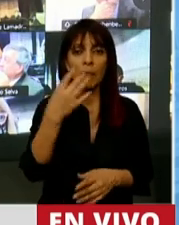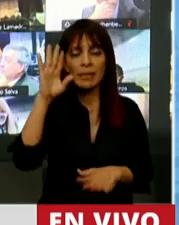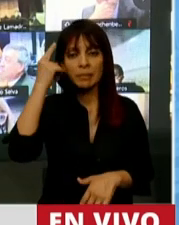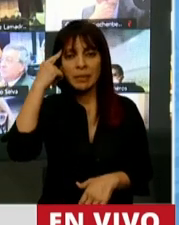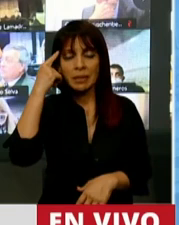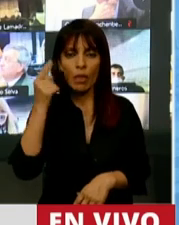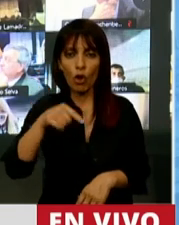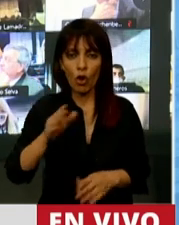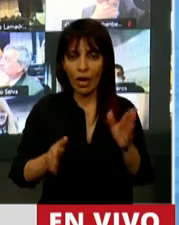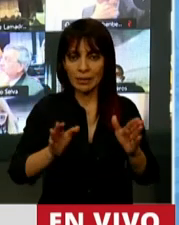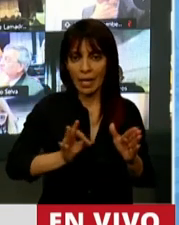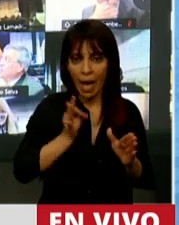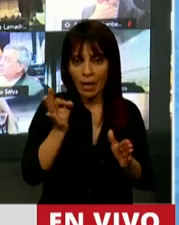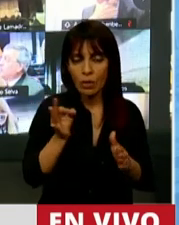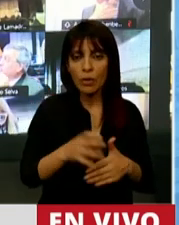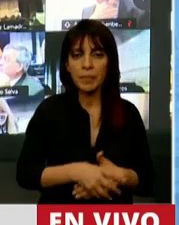que ya este año